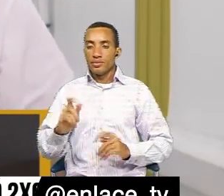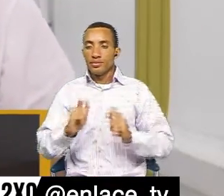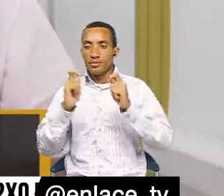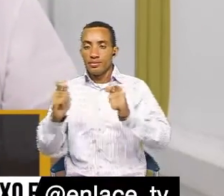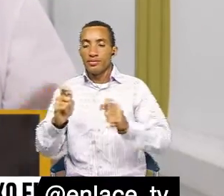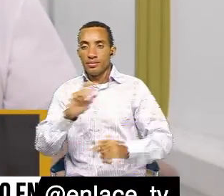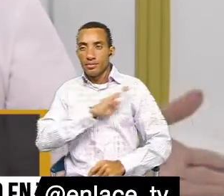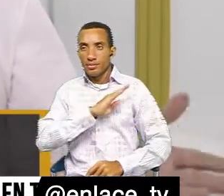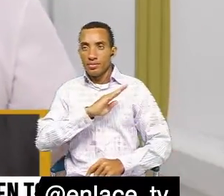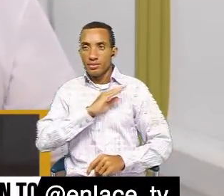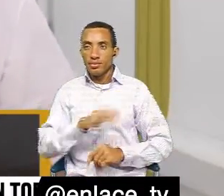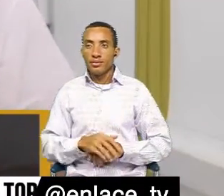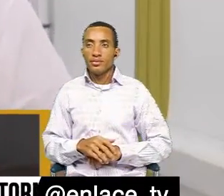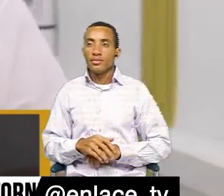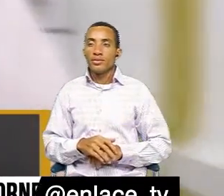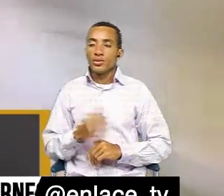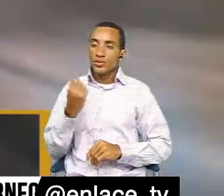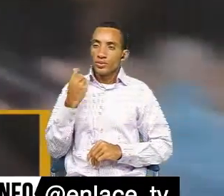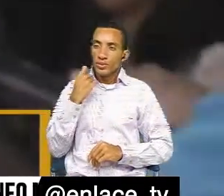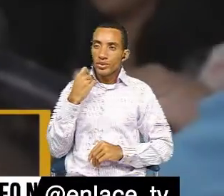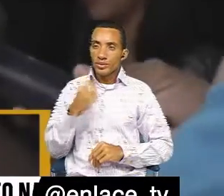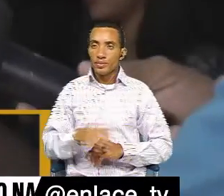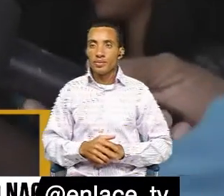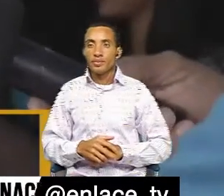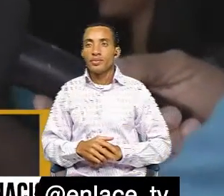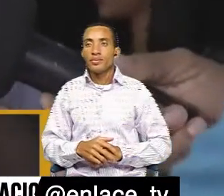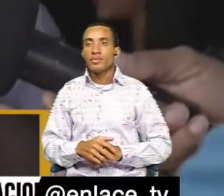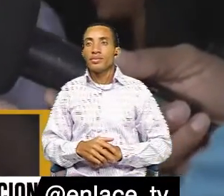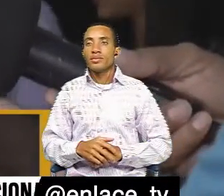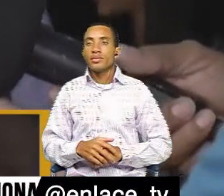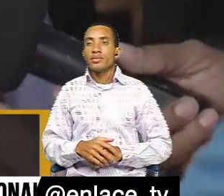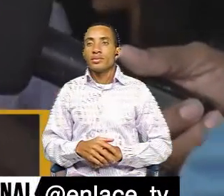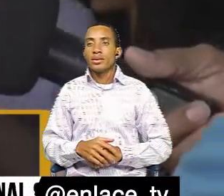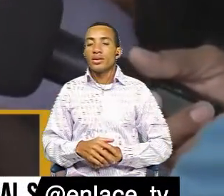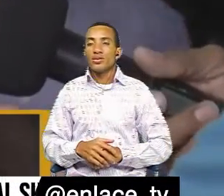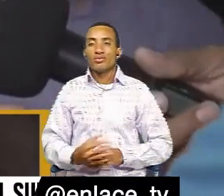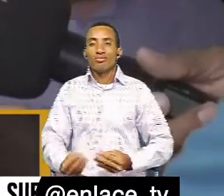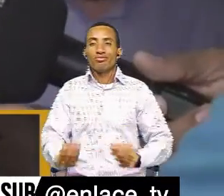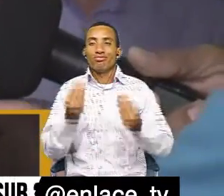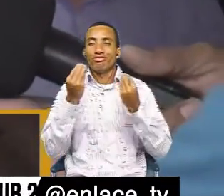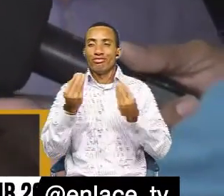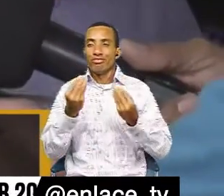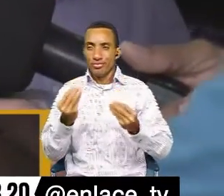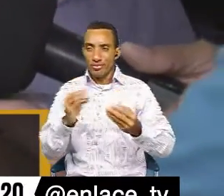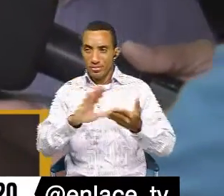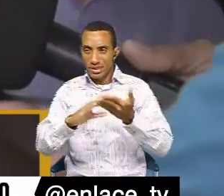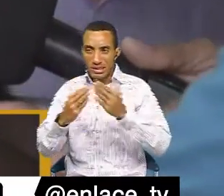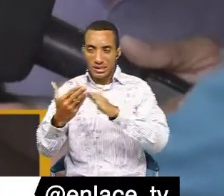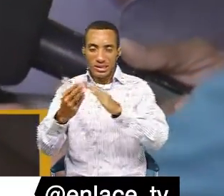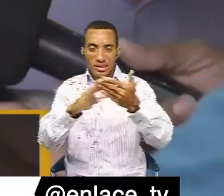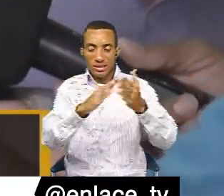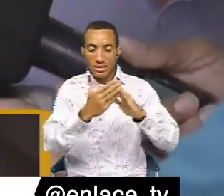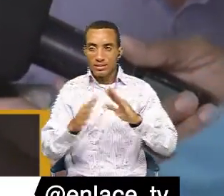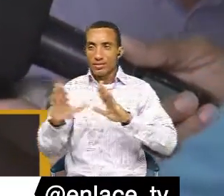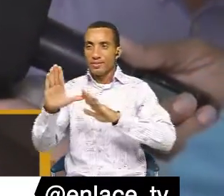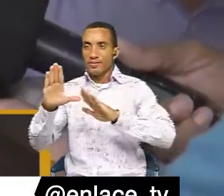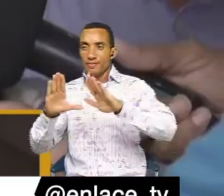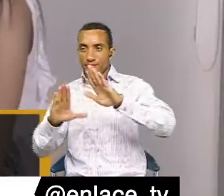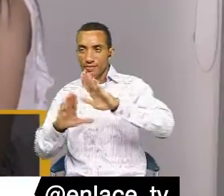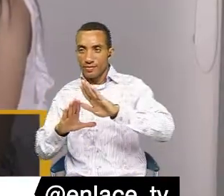prensa que cumple hace pocos minutos. Tengo muchos retos porque son muchas comunidades las que están en la Secretaría.